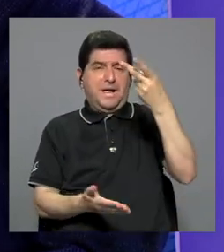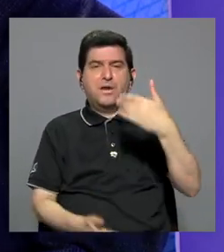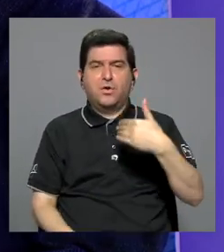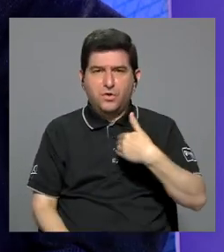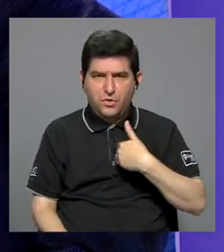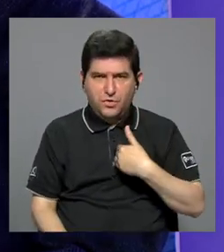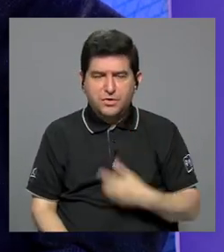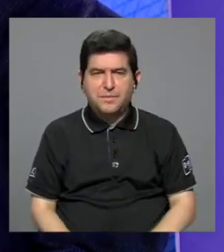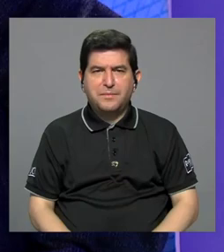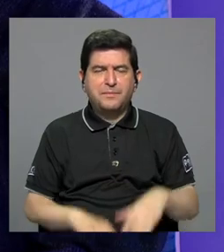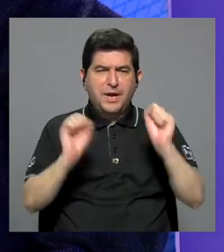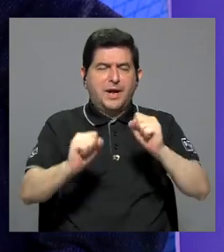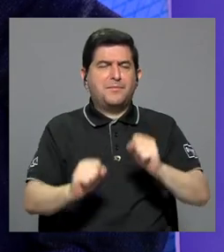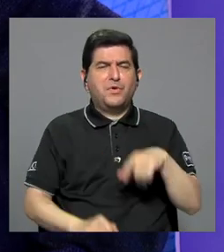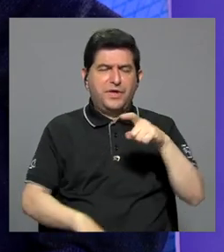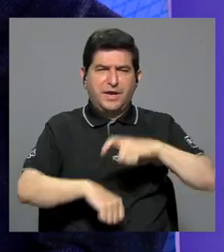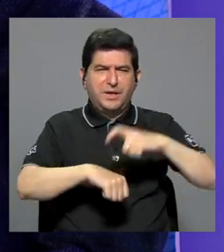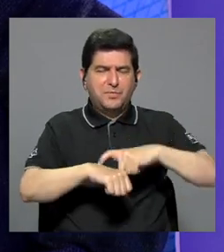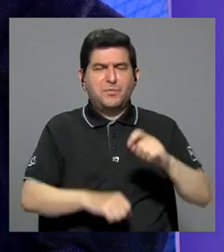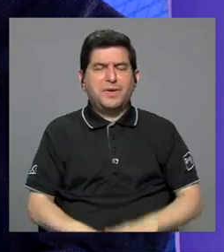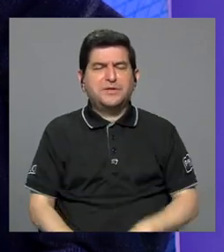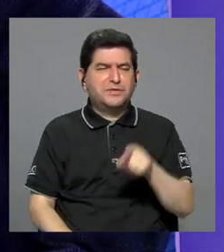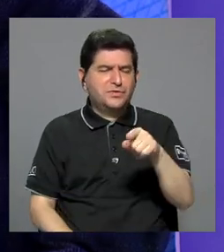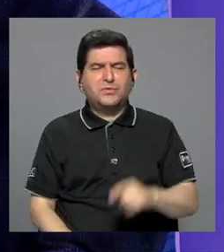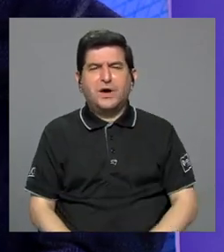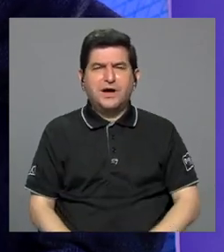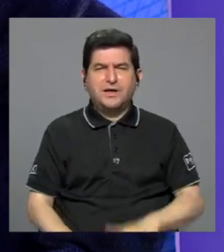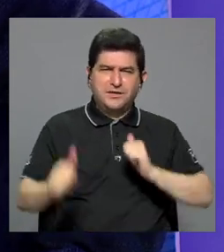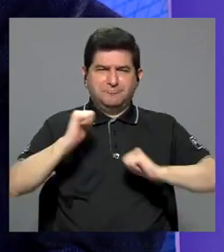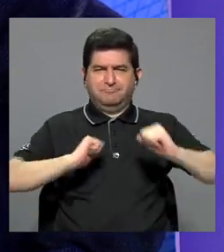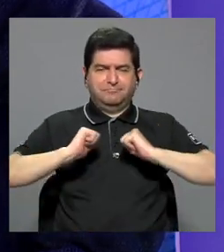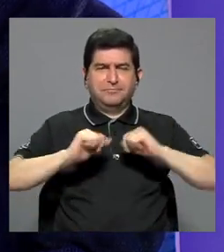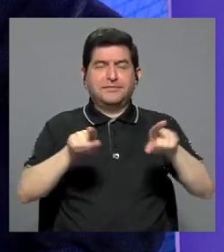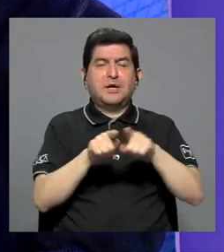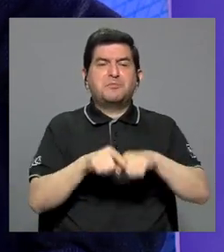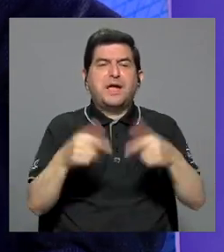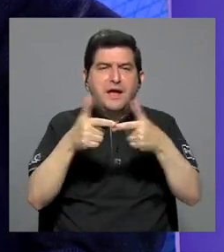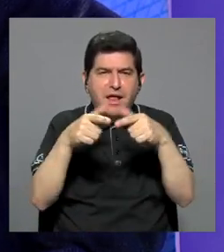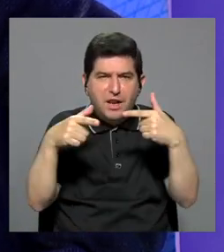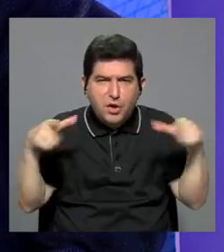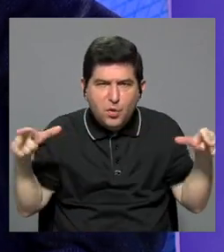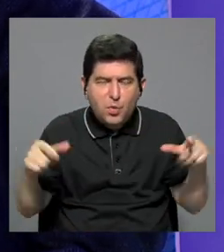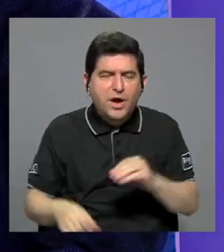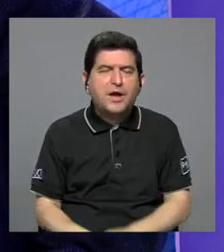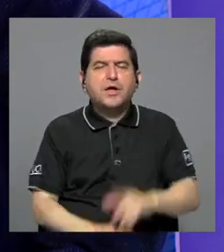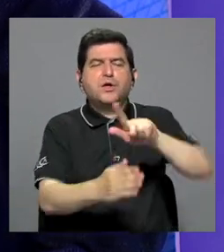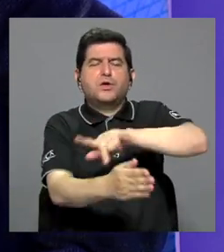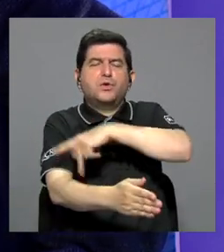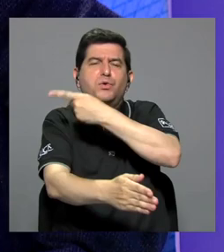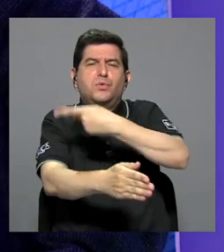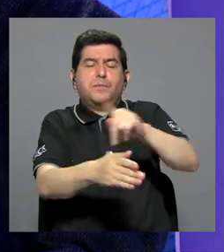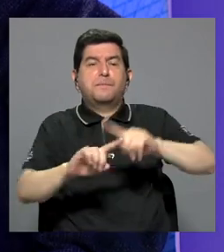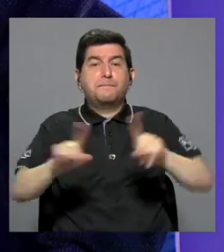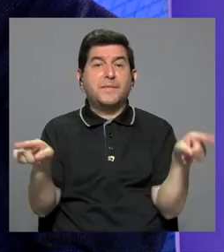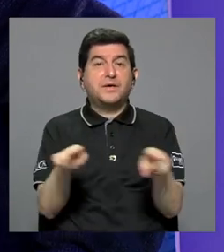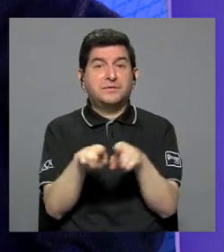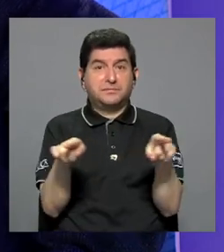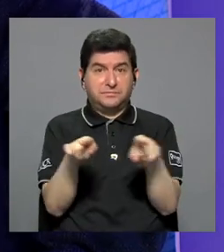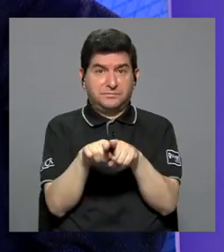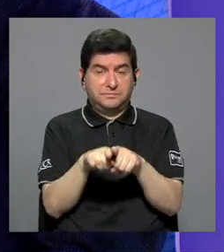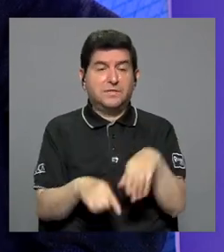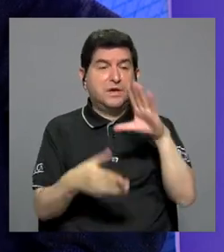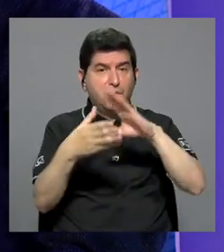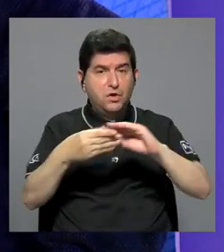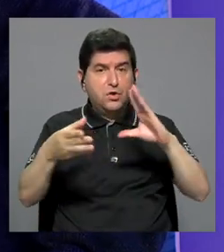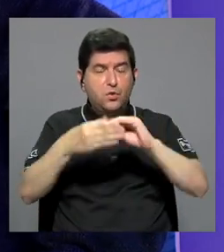riqueza interpretativa que se puede obtener de la misma, la riqueza del lenguaje y la poesía que tiene, pero también